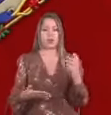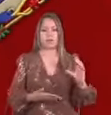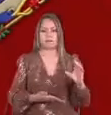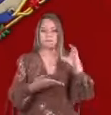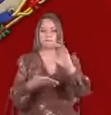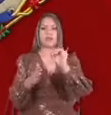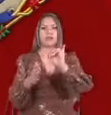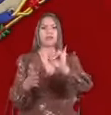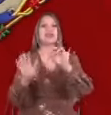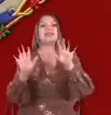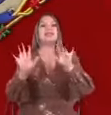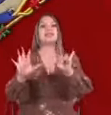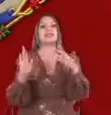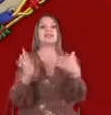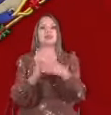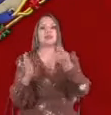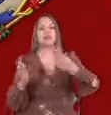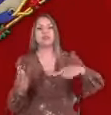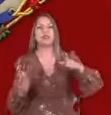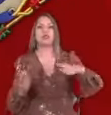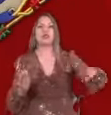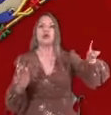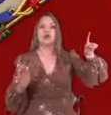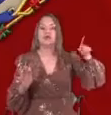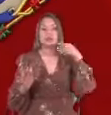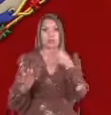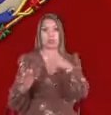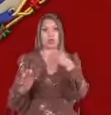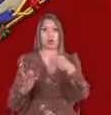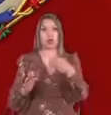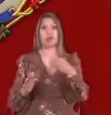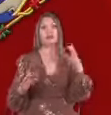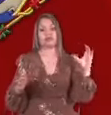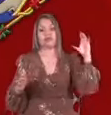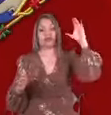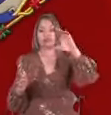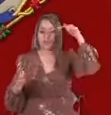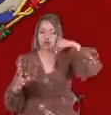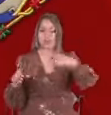de 6.000 millones de dólares en Quito en los próximos años.